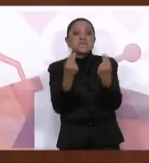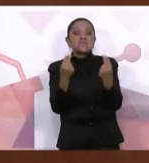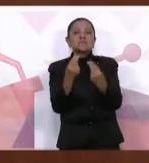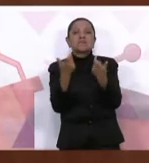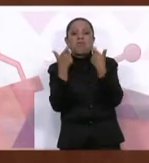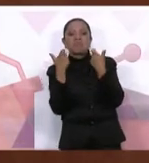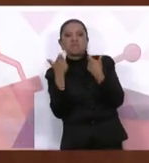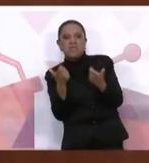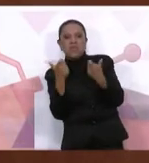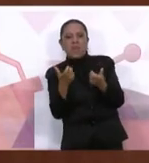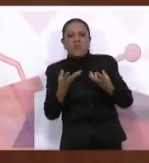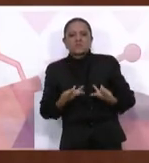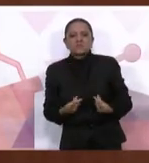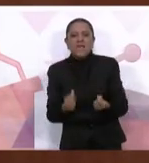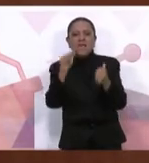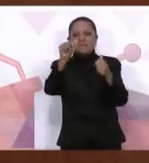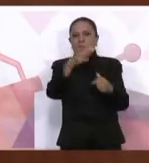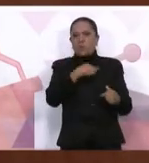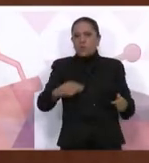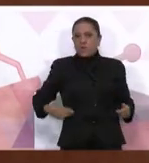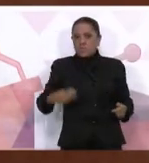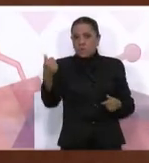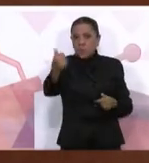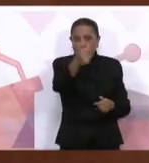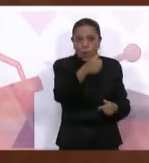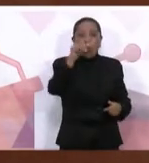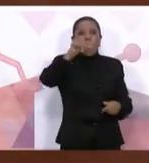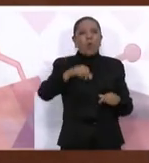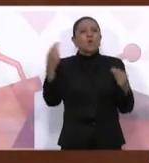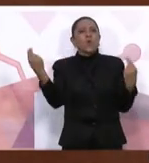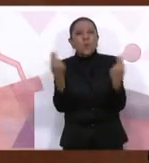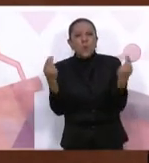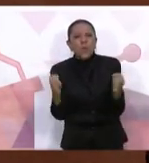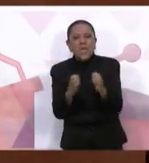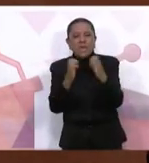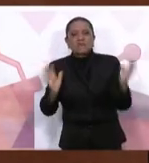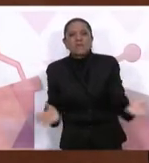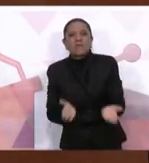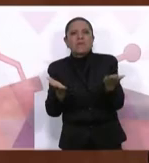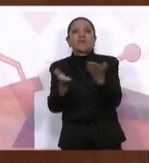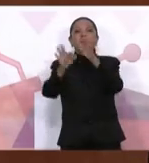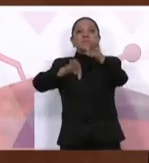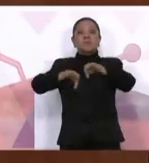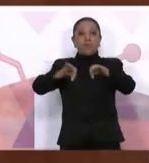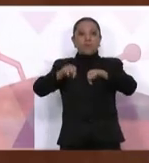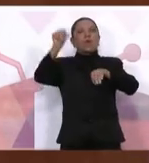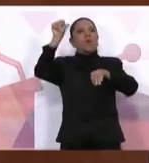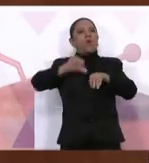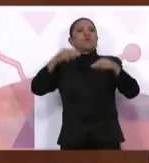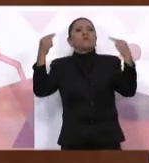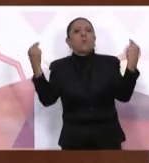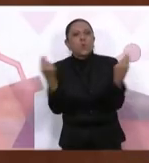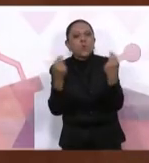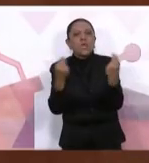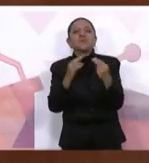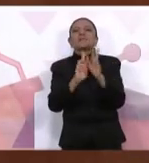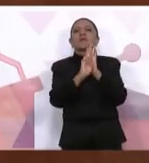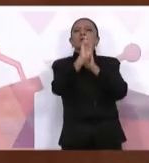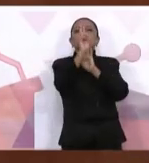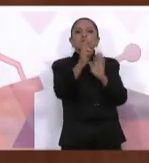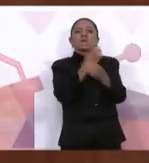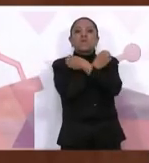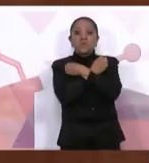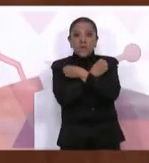en nuestros municipios hoy es urgente impulsar el empleo hoy son urgentes los resultados en educación hoy es urgente la